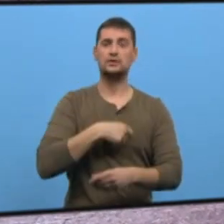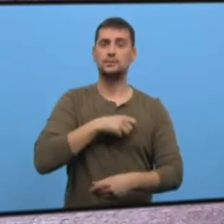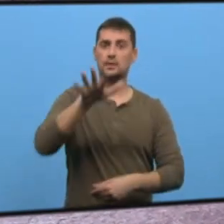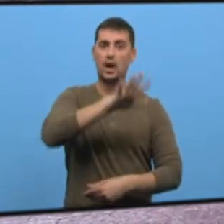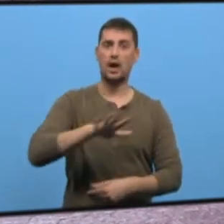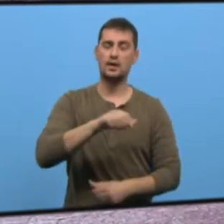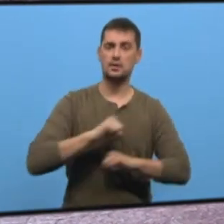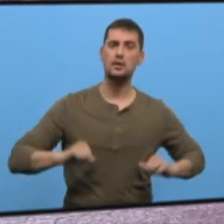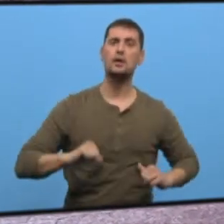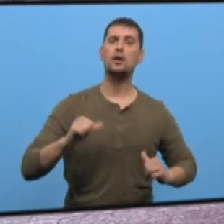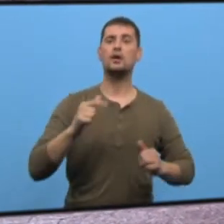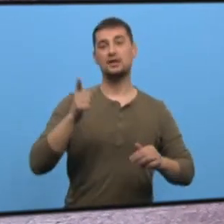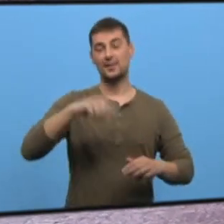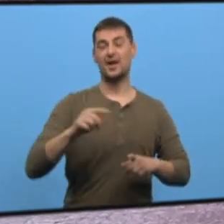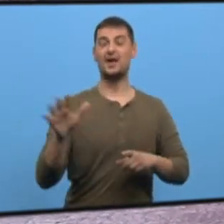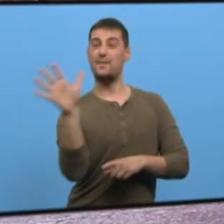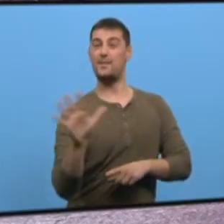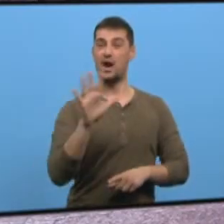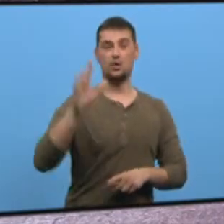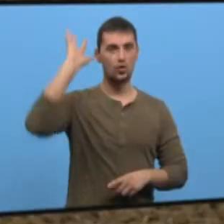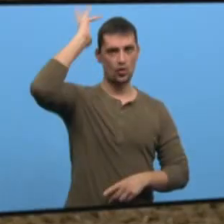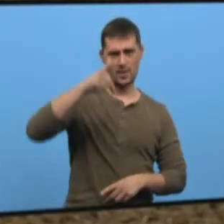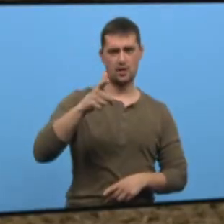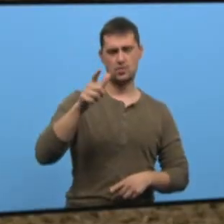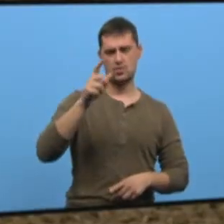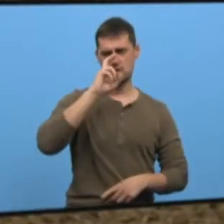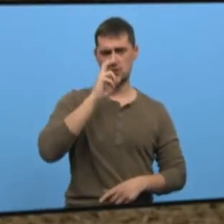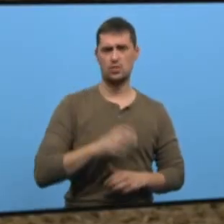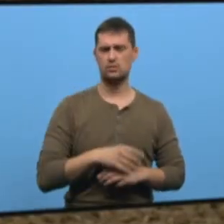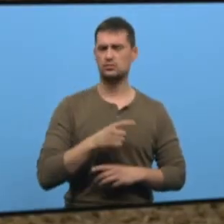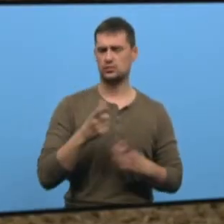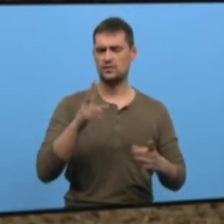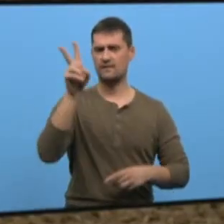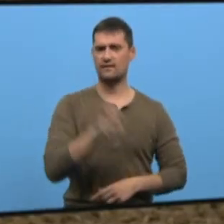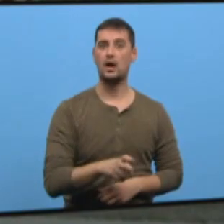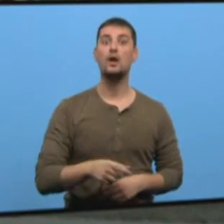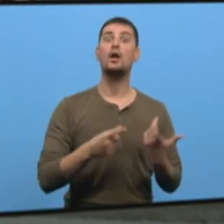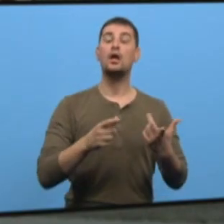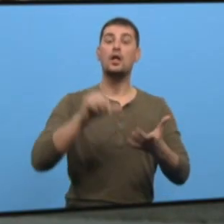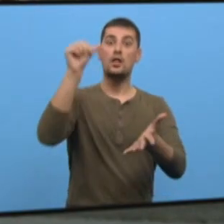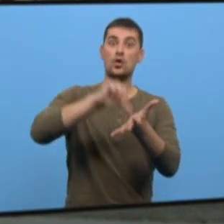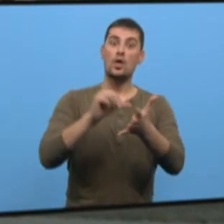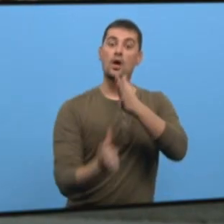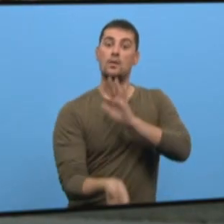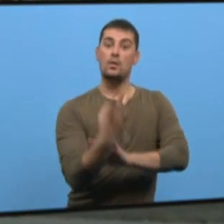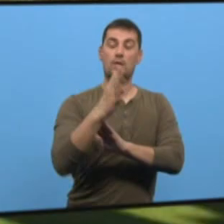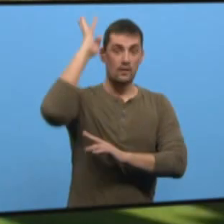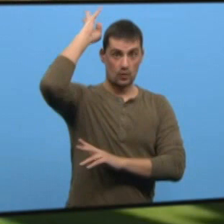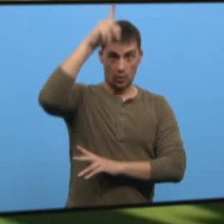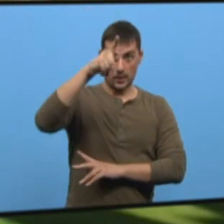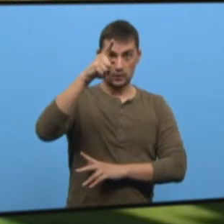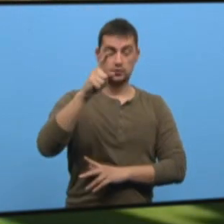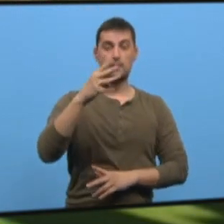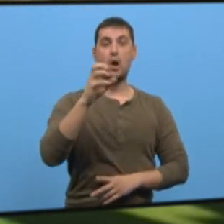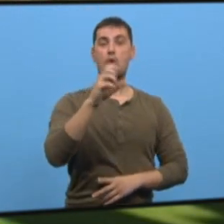cas Imperio Romano creo que potencial de so a cilenia fundada por Paulo Fabio máximo a